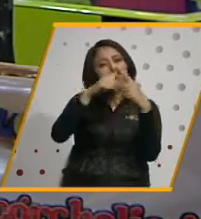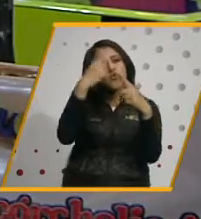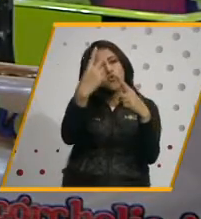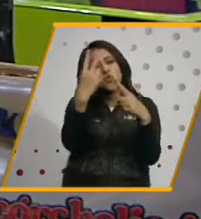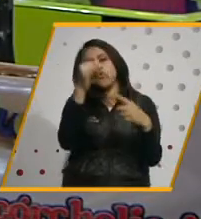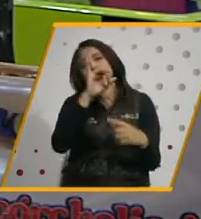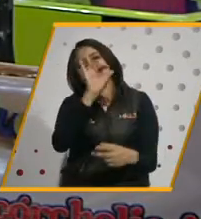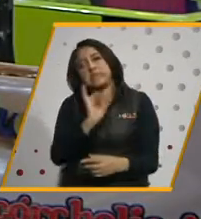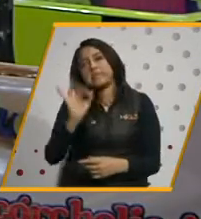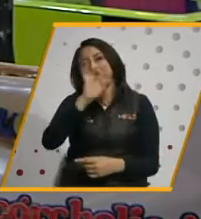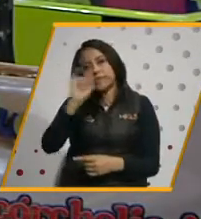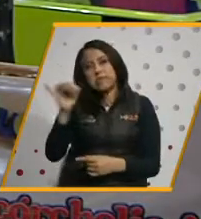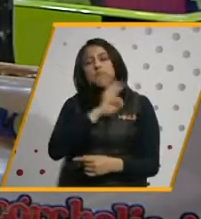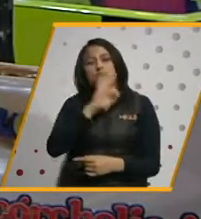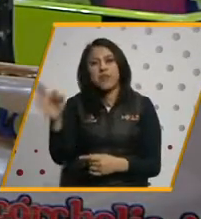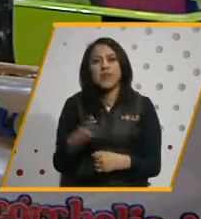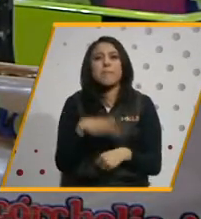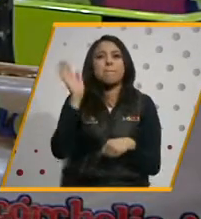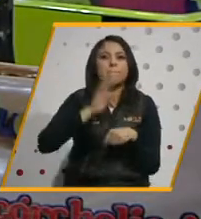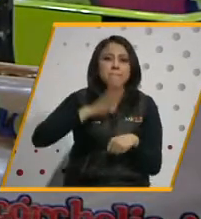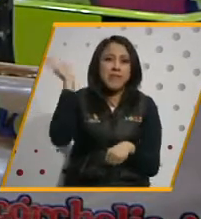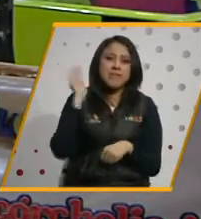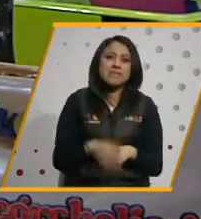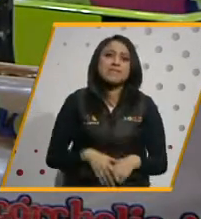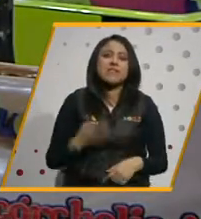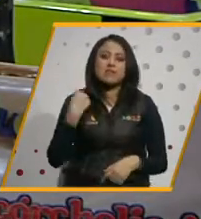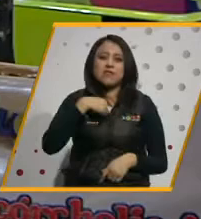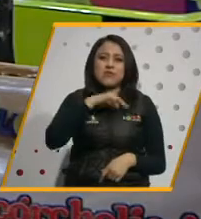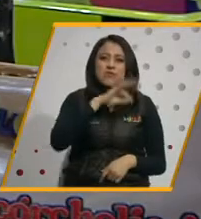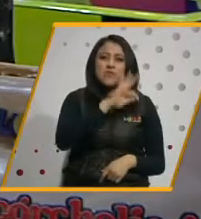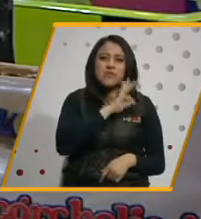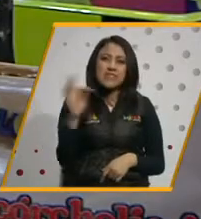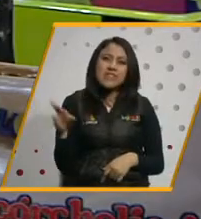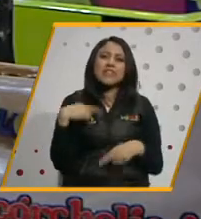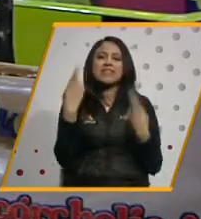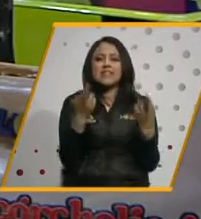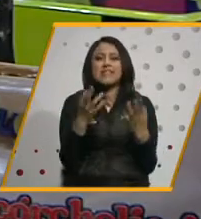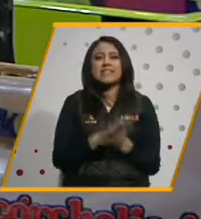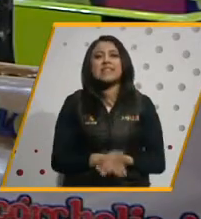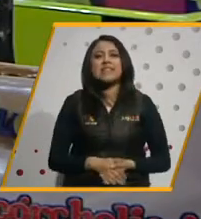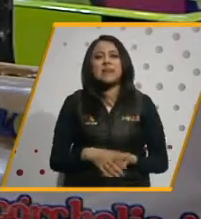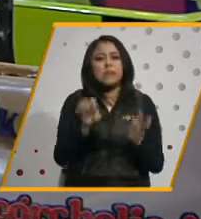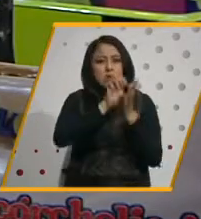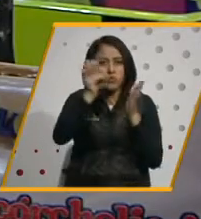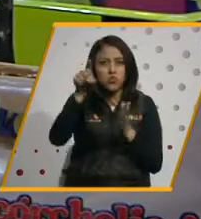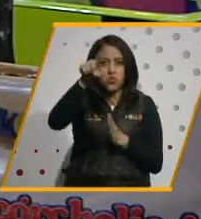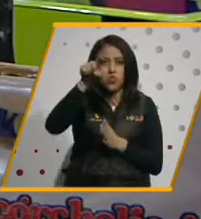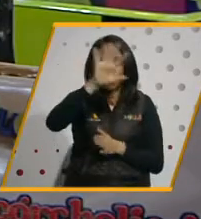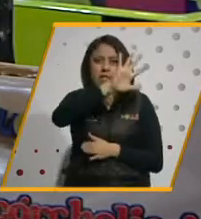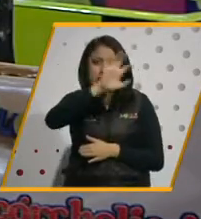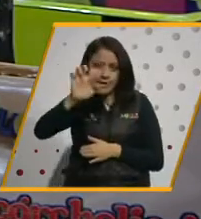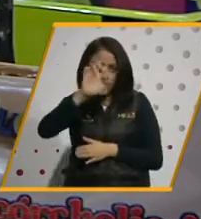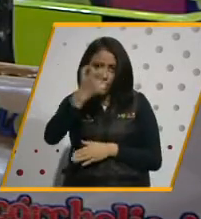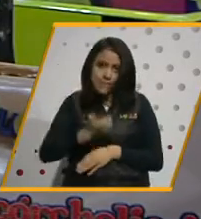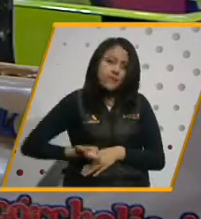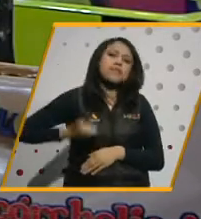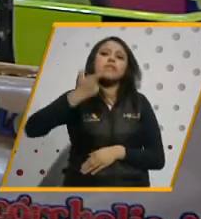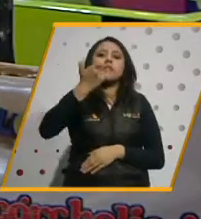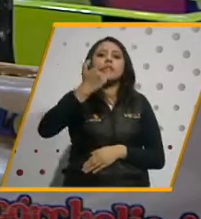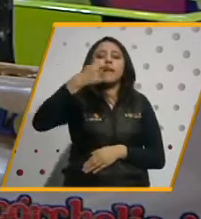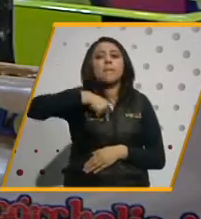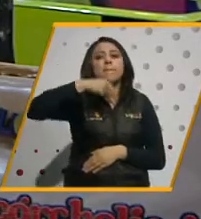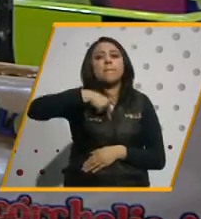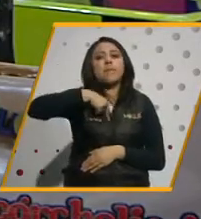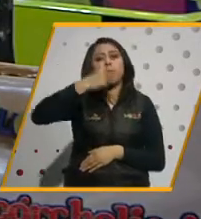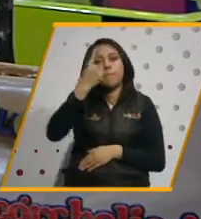O sea, ustedes me están regresando un poquito más de lo que nosotros vamos a regalar. Exactamente. Ejemplo, tú recargas 500 pesos, te vamos a dar 1000 pesos, que